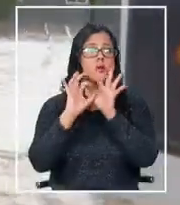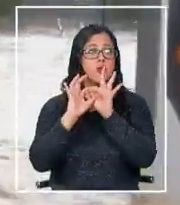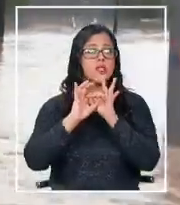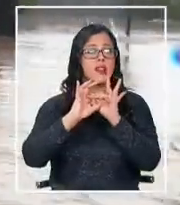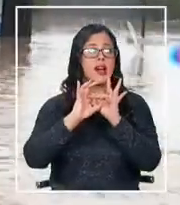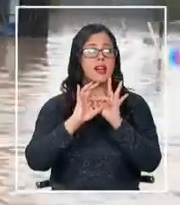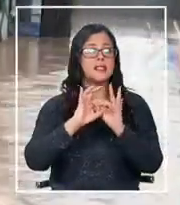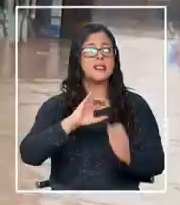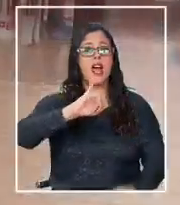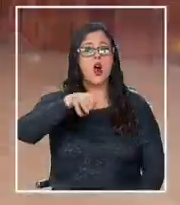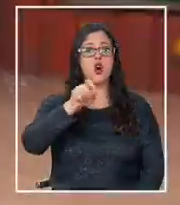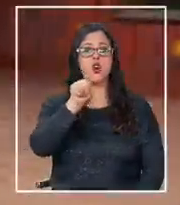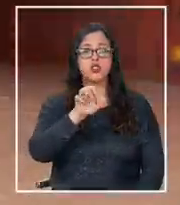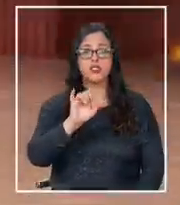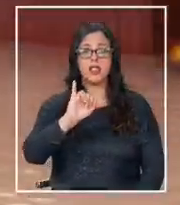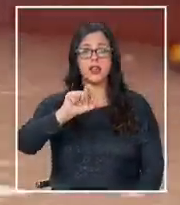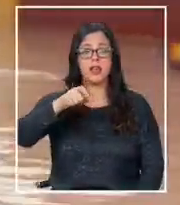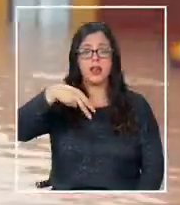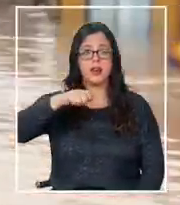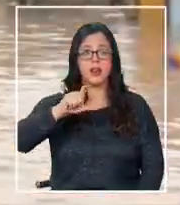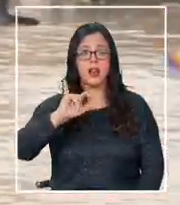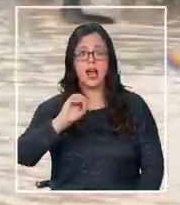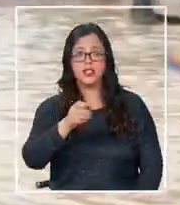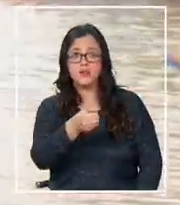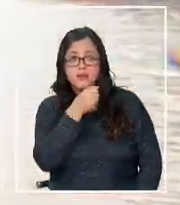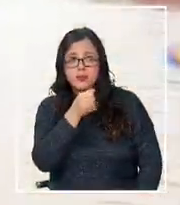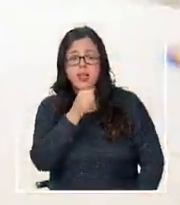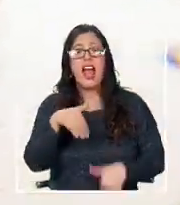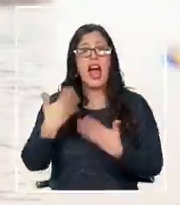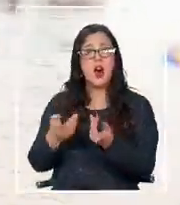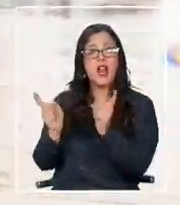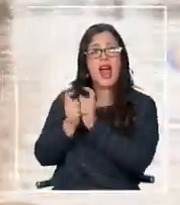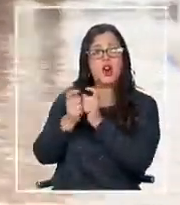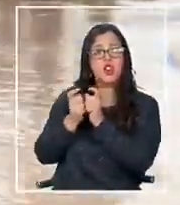gracias, José Ignacio Atenas, por ese despacho. Nosotros vamos a tomar contacto a esta hora a otro.